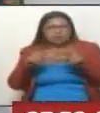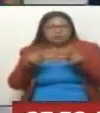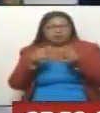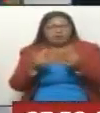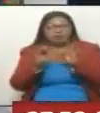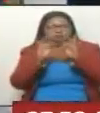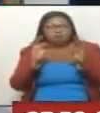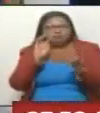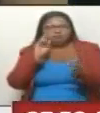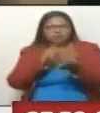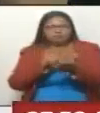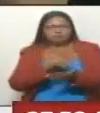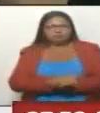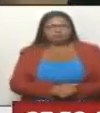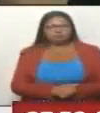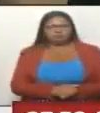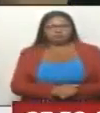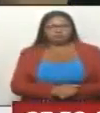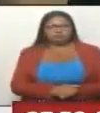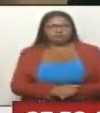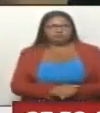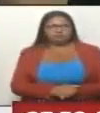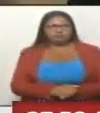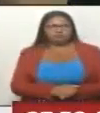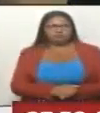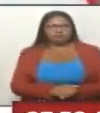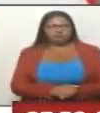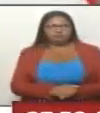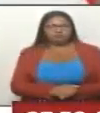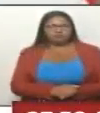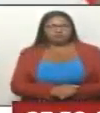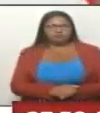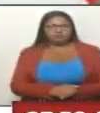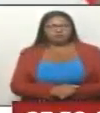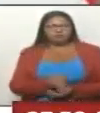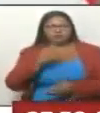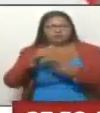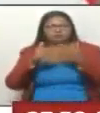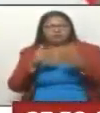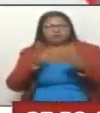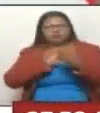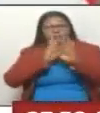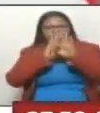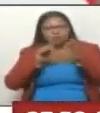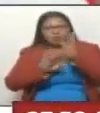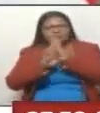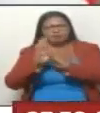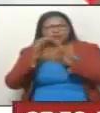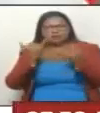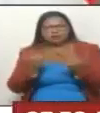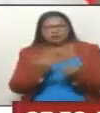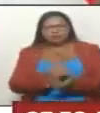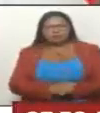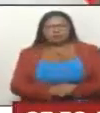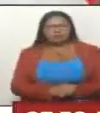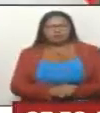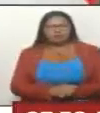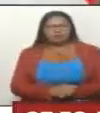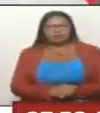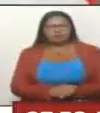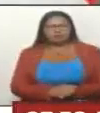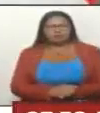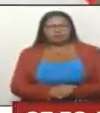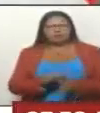de participación y reconocer derechos. Esto es una Constitución muy avanzada. ¿Tú sabes lo que es decir que cuando